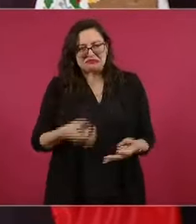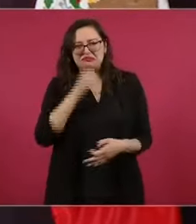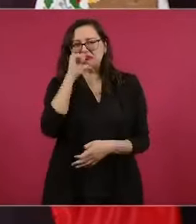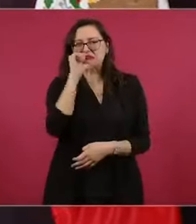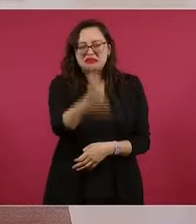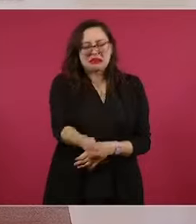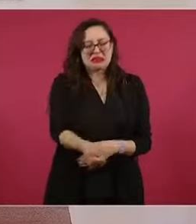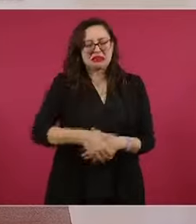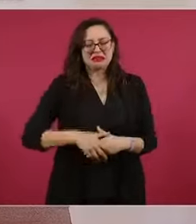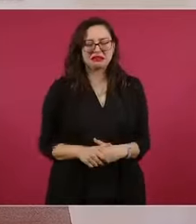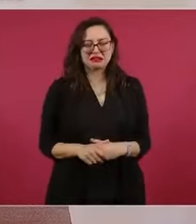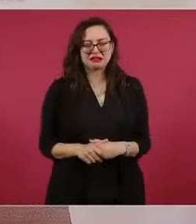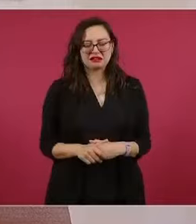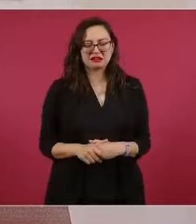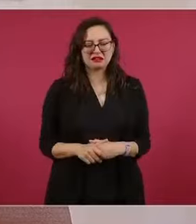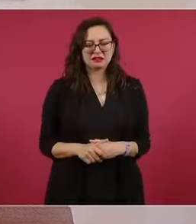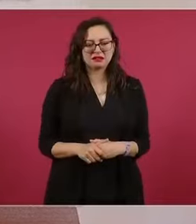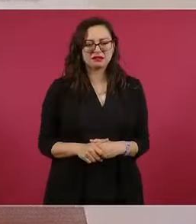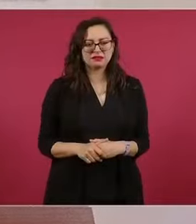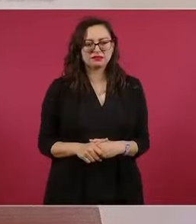Luego el